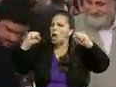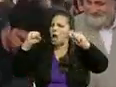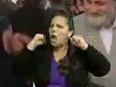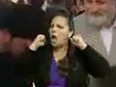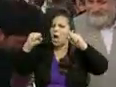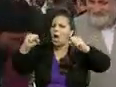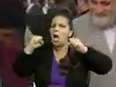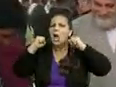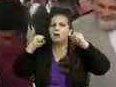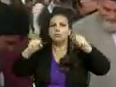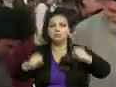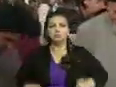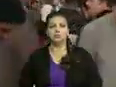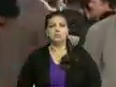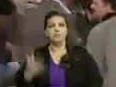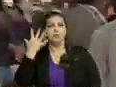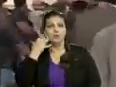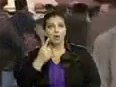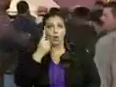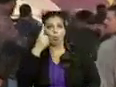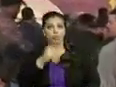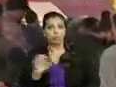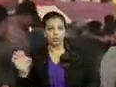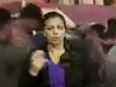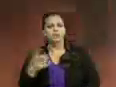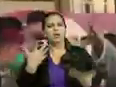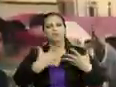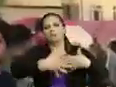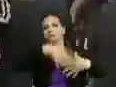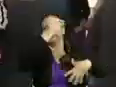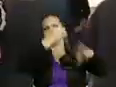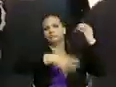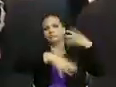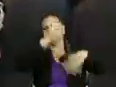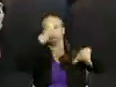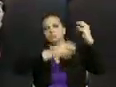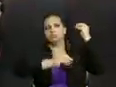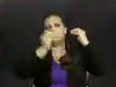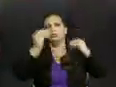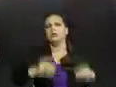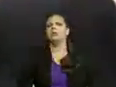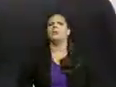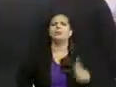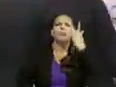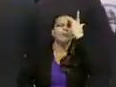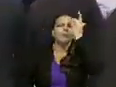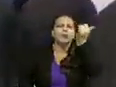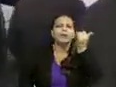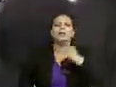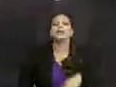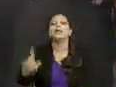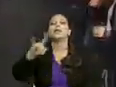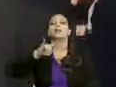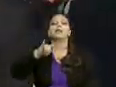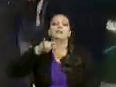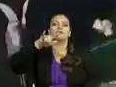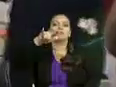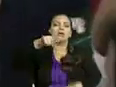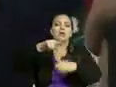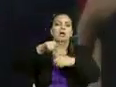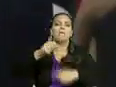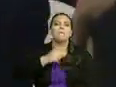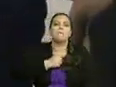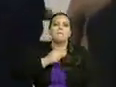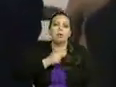que irrumpieran en las instalaciones en respuesta a los ataques aéreos estadounidenses llevados a cabo contra la posición de